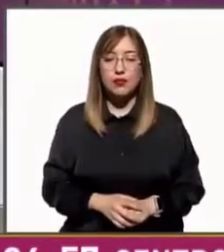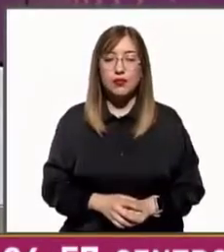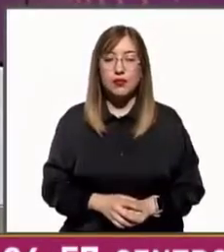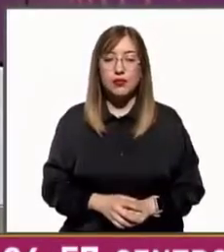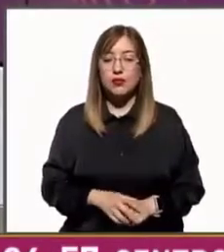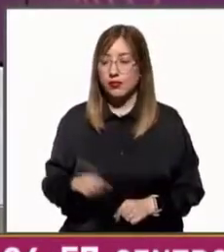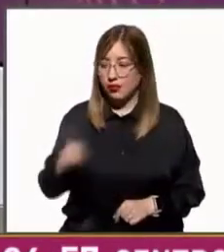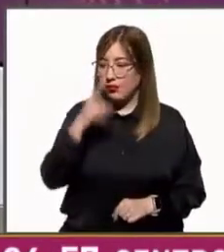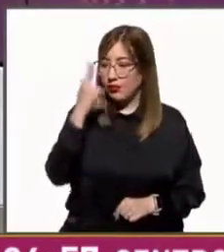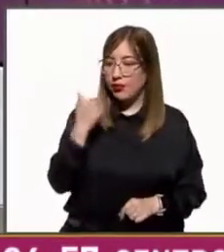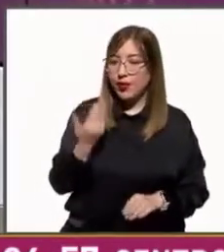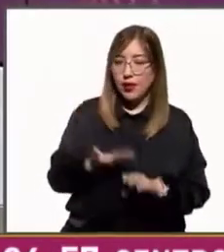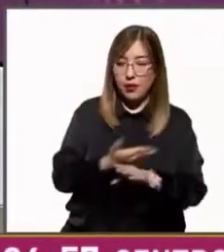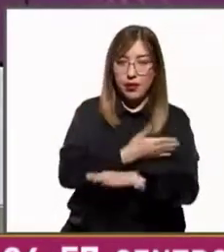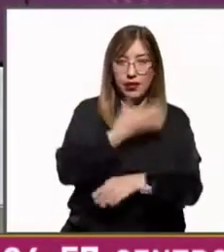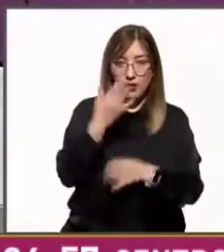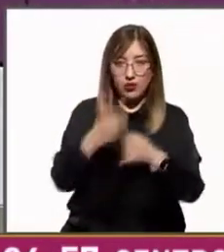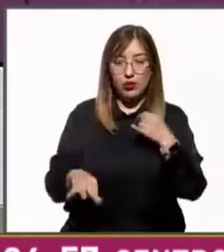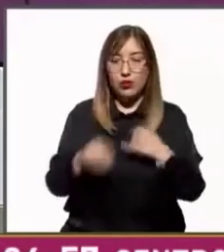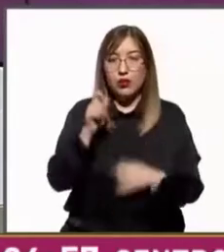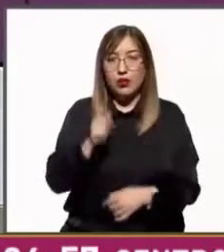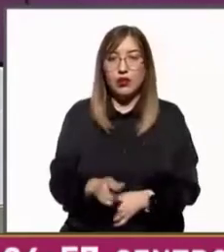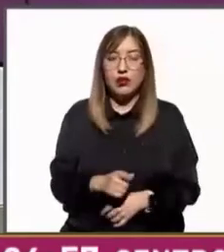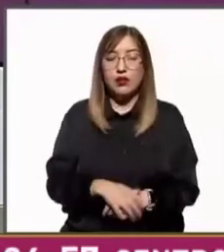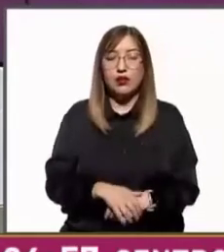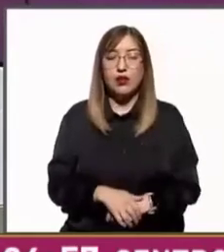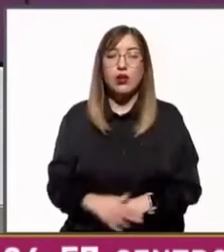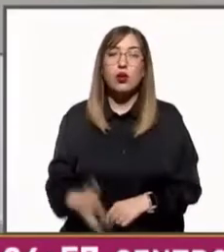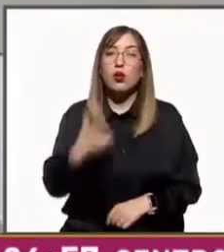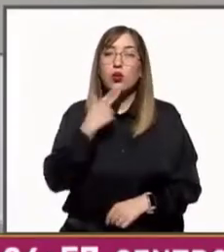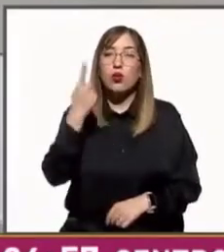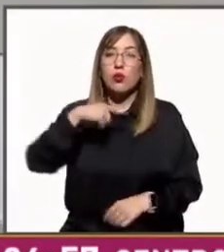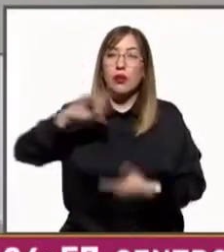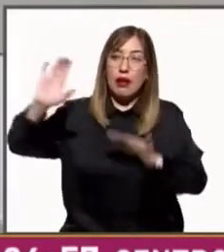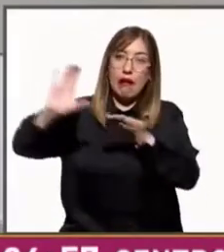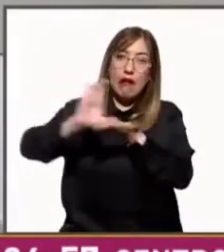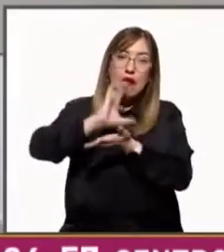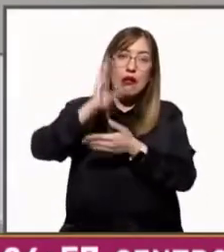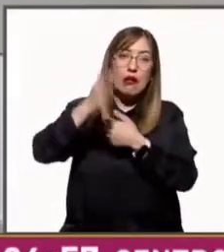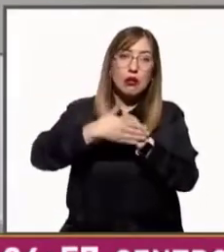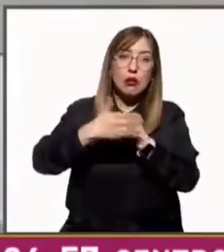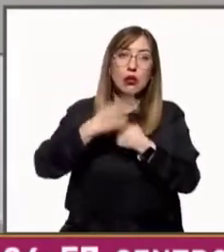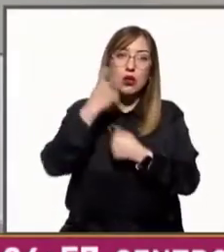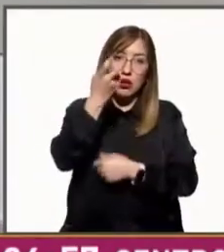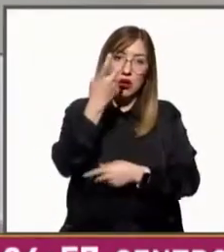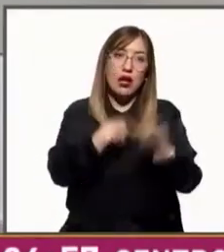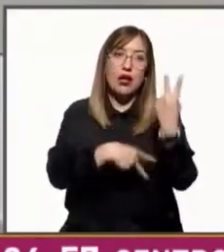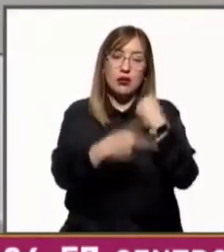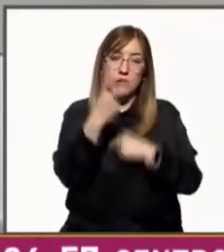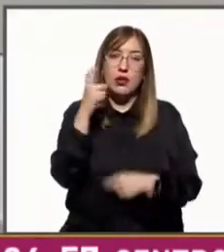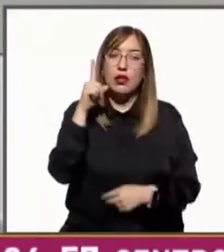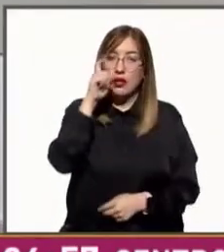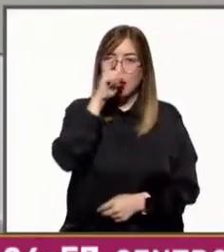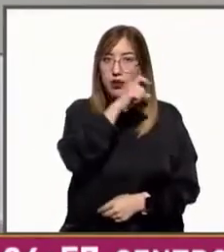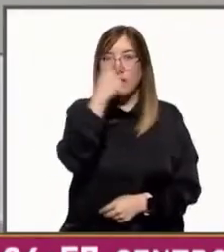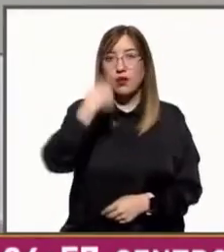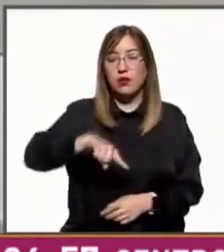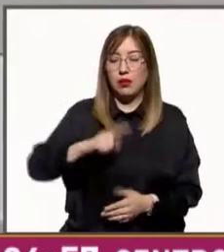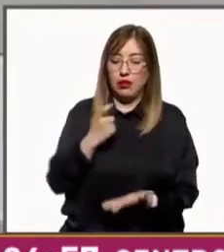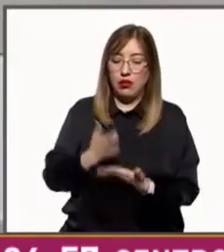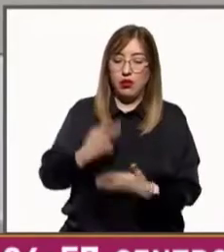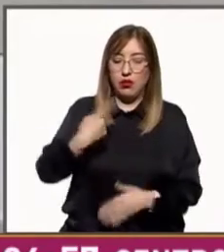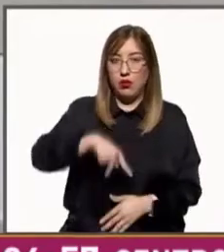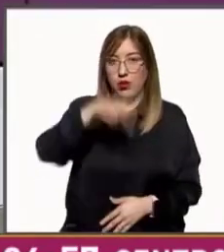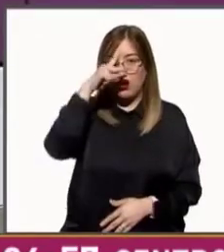en tu última gráfica, usos que le darían al crédito. Es lo que viene, Paco, y lo que viene también es un panorama difícil para la economía mexicana y la